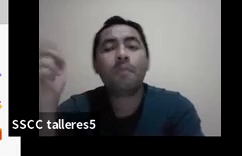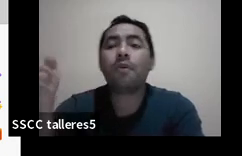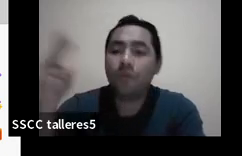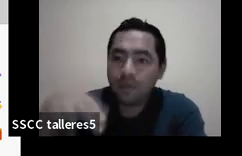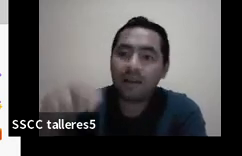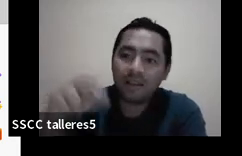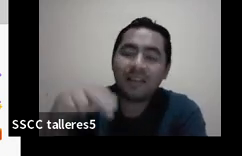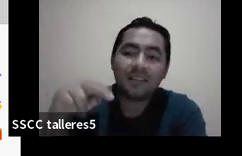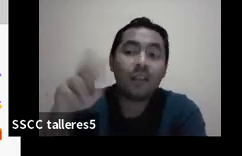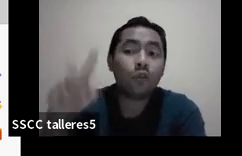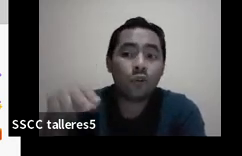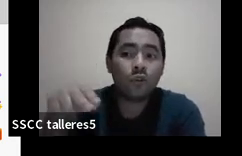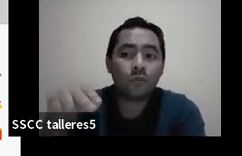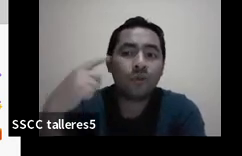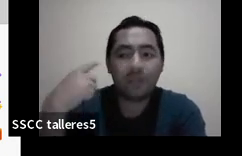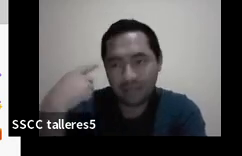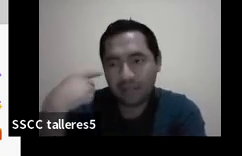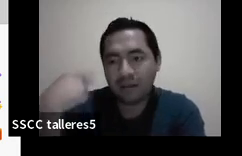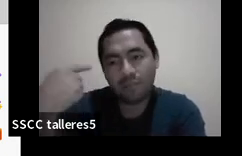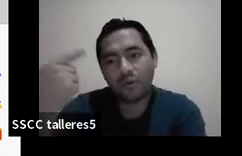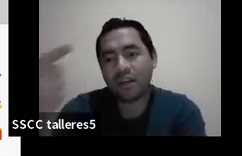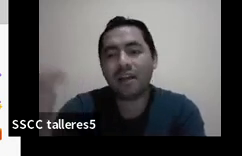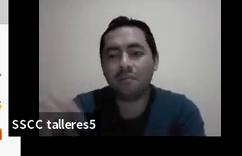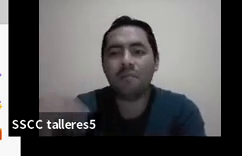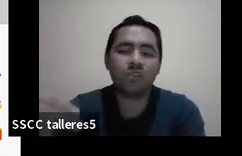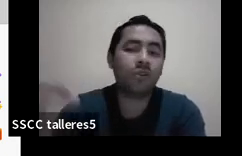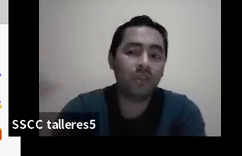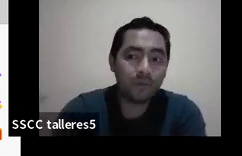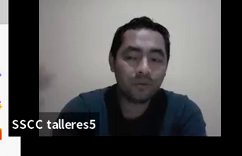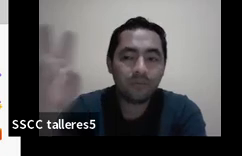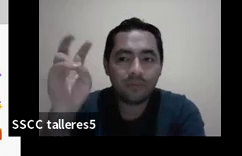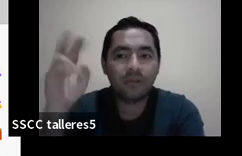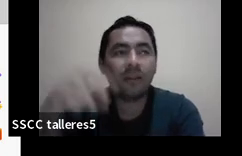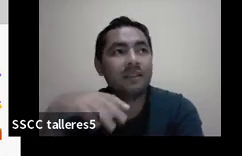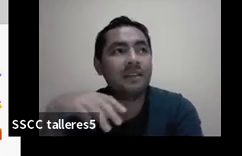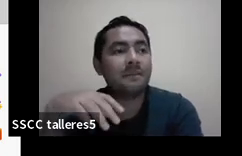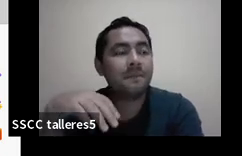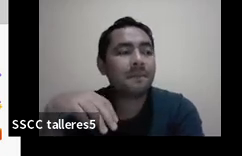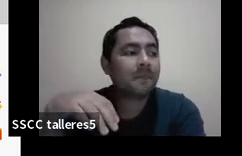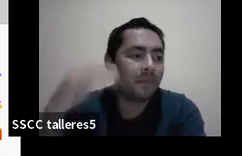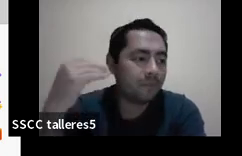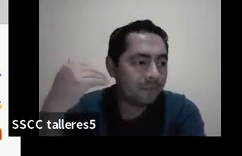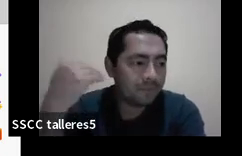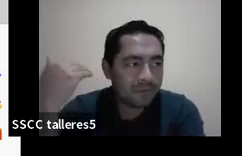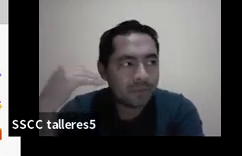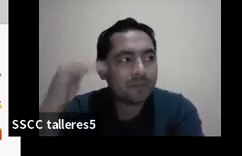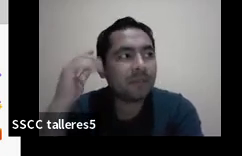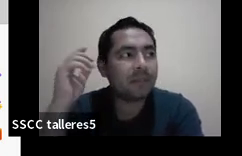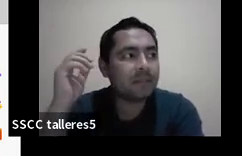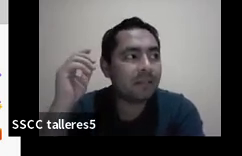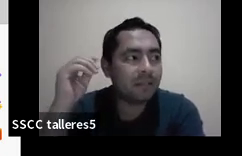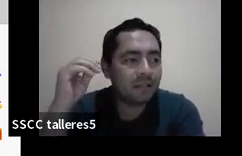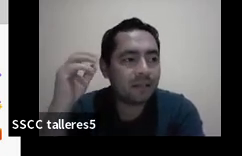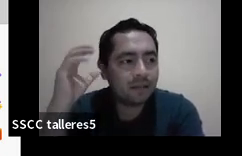Perú, prohibían casarse a los sordos porque iban a procrear más sorditos, es lo que decían, ¿no?